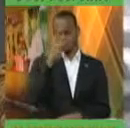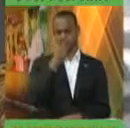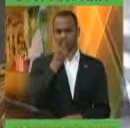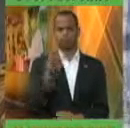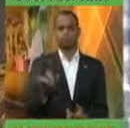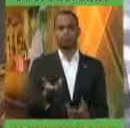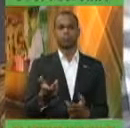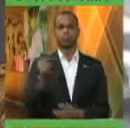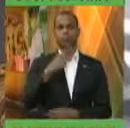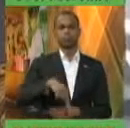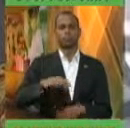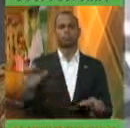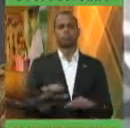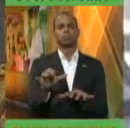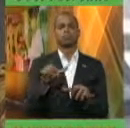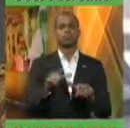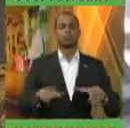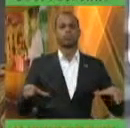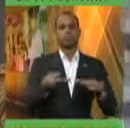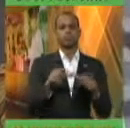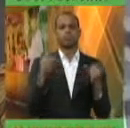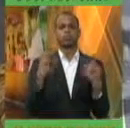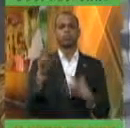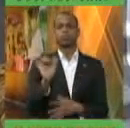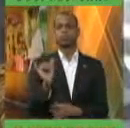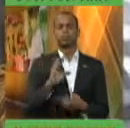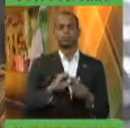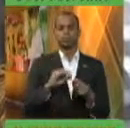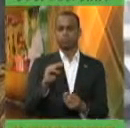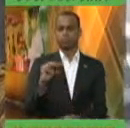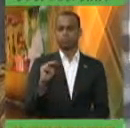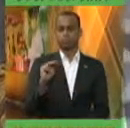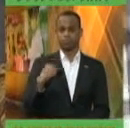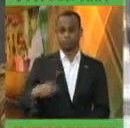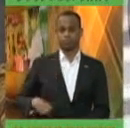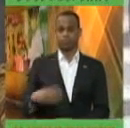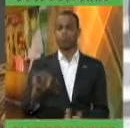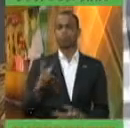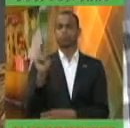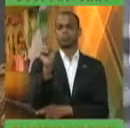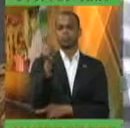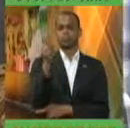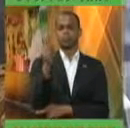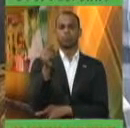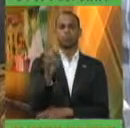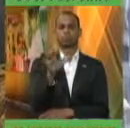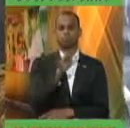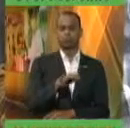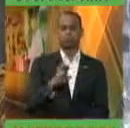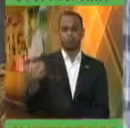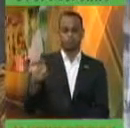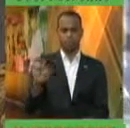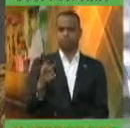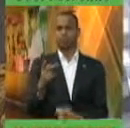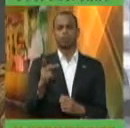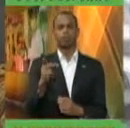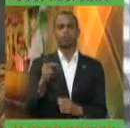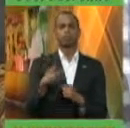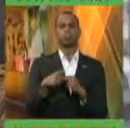digamos los operadores locales en su mayoría como dijo el señor marino son hoteles verdad estamos ubicados en el este en punta